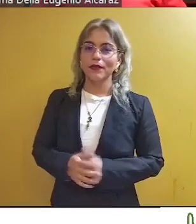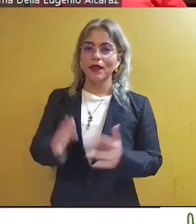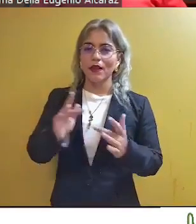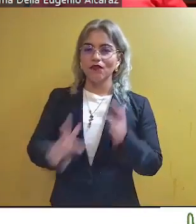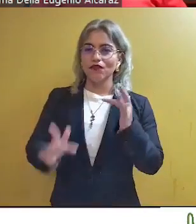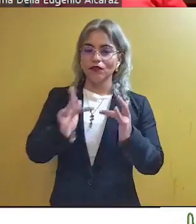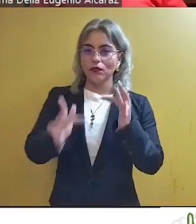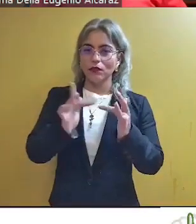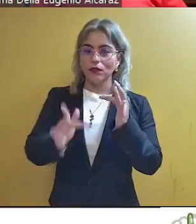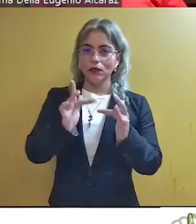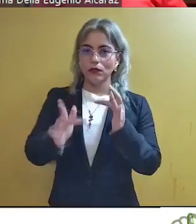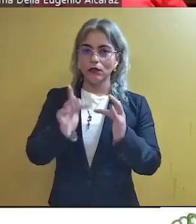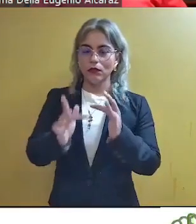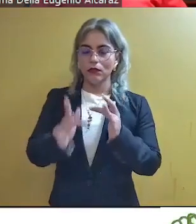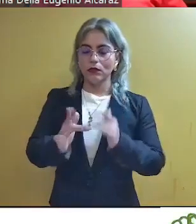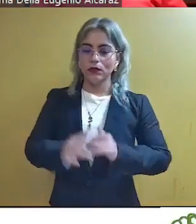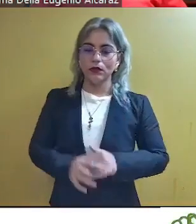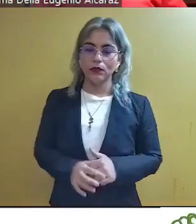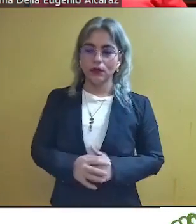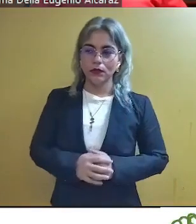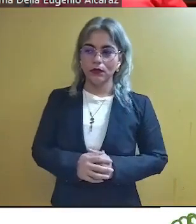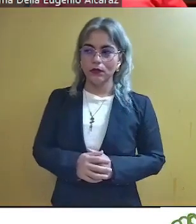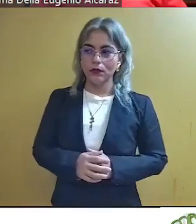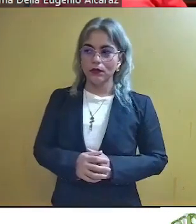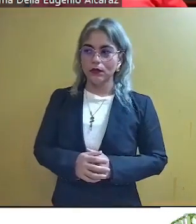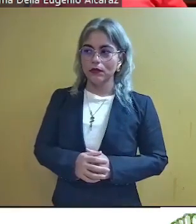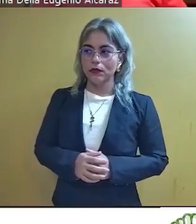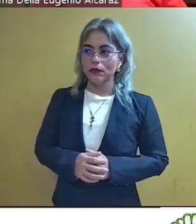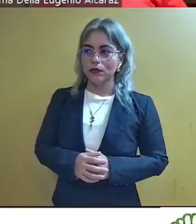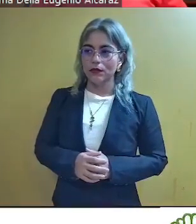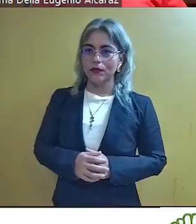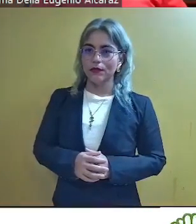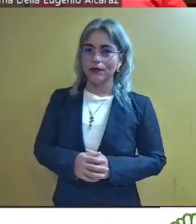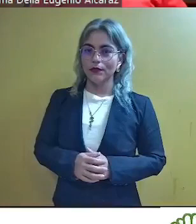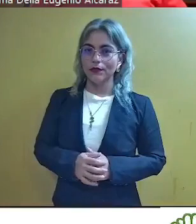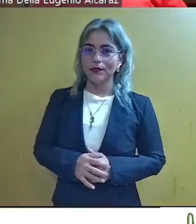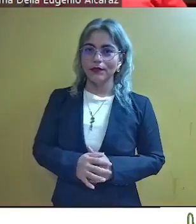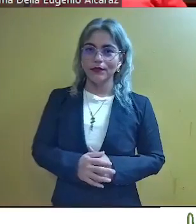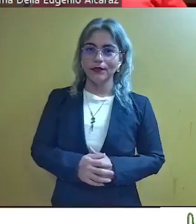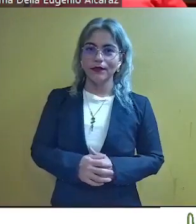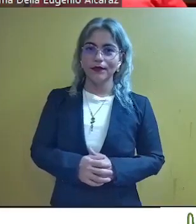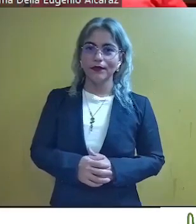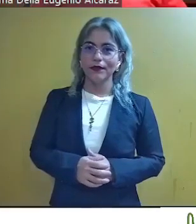resolutivos de los